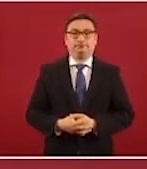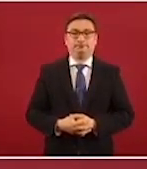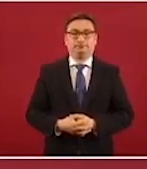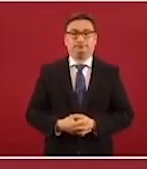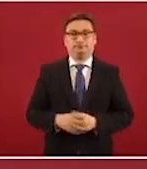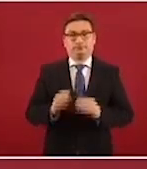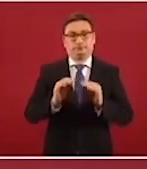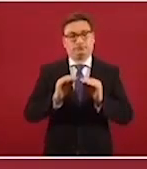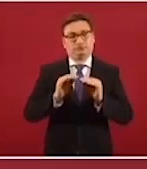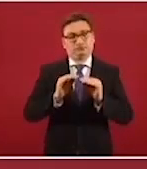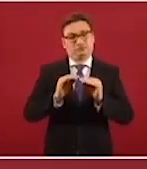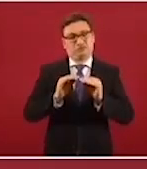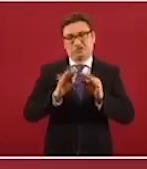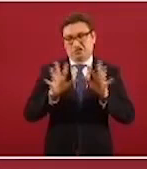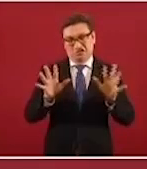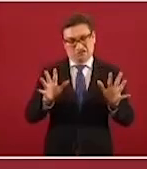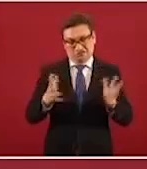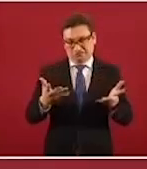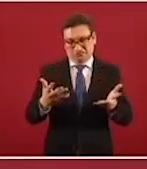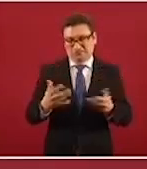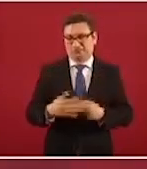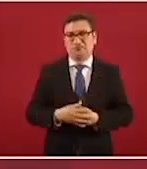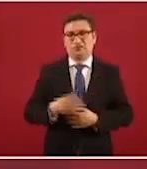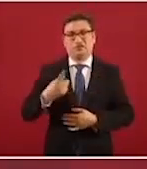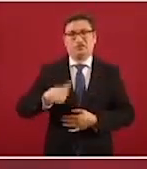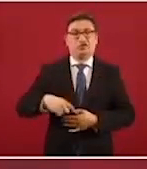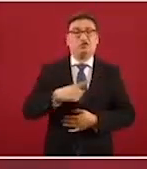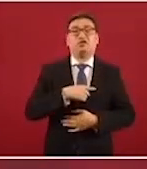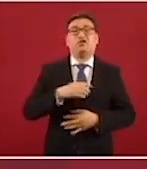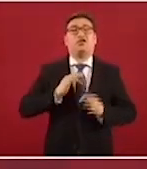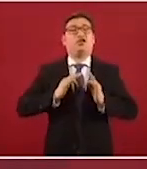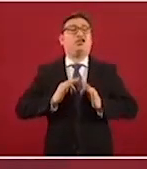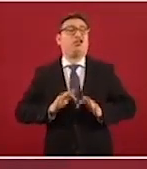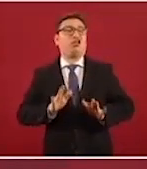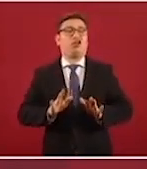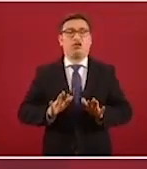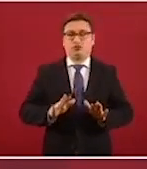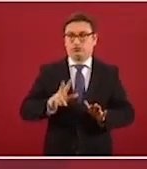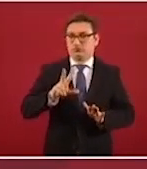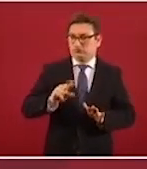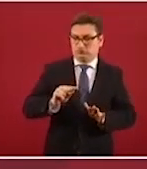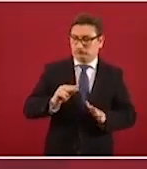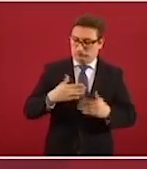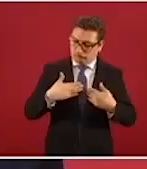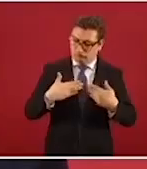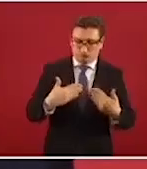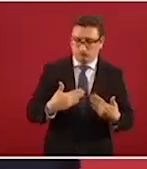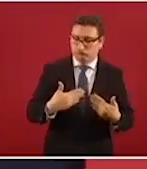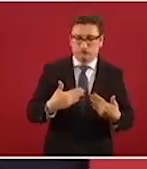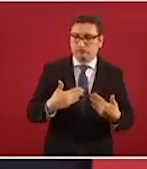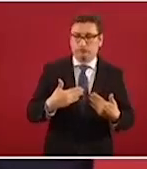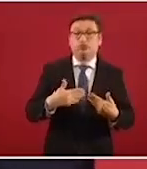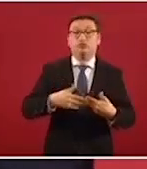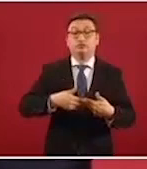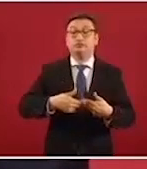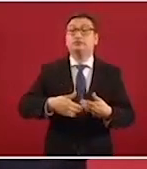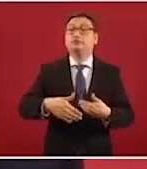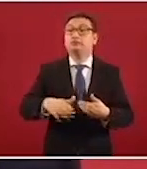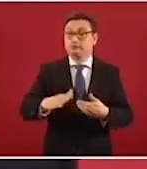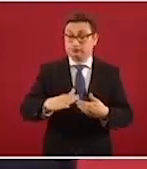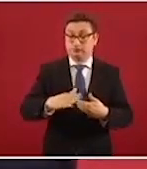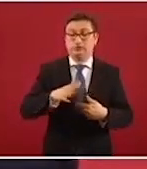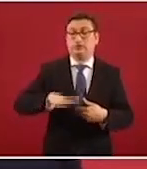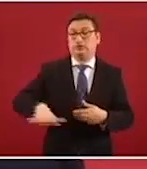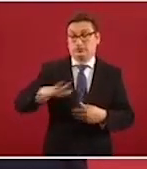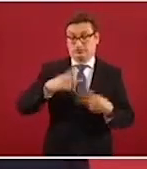Desde luego, no es para confiarnos. O sea, viene lo que han dicho